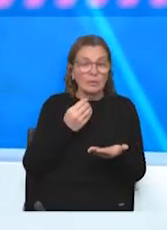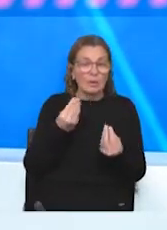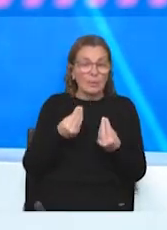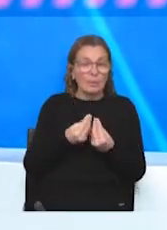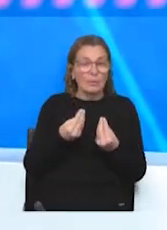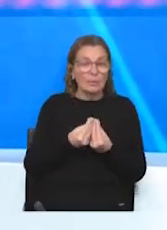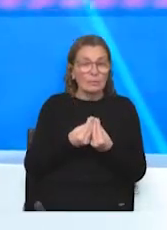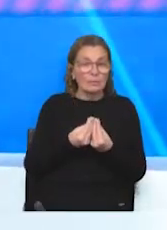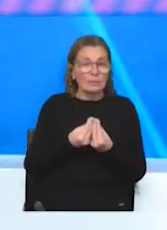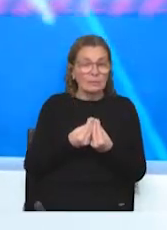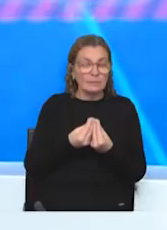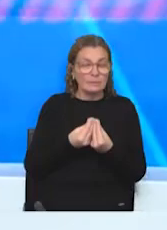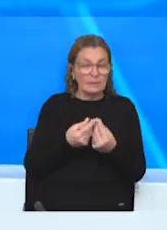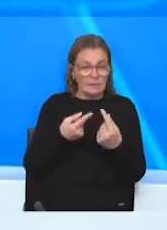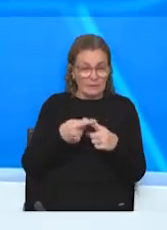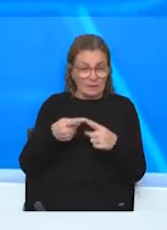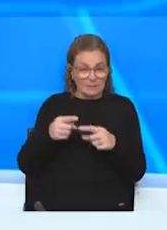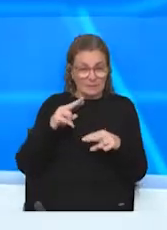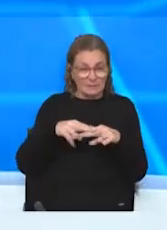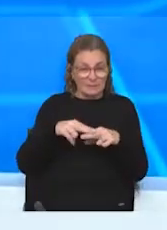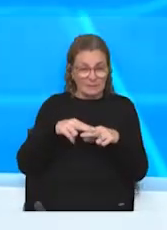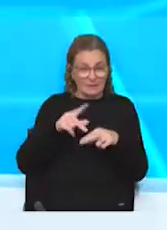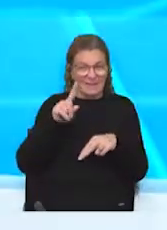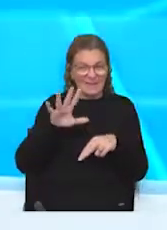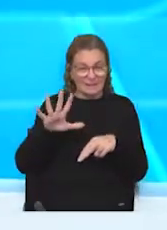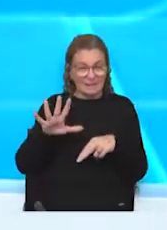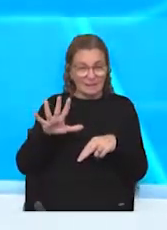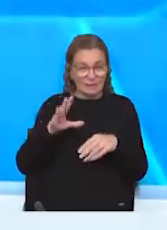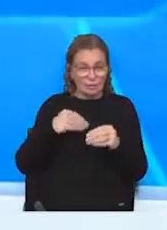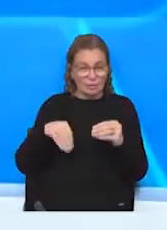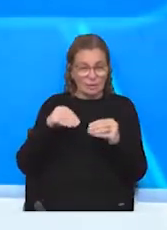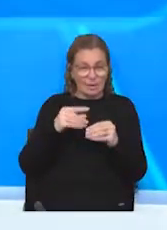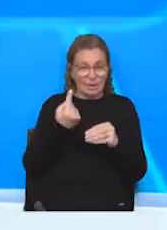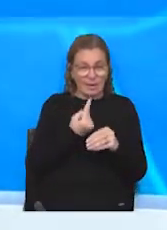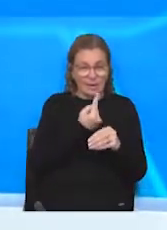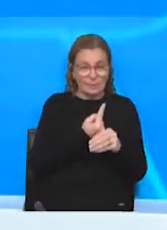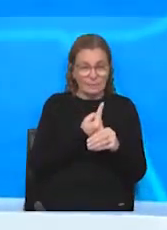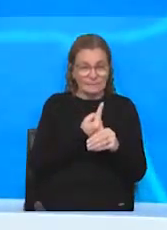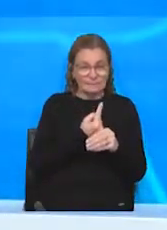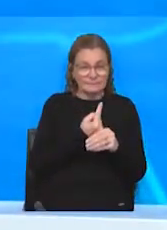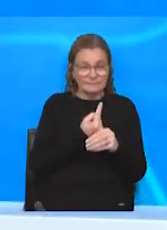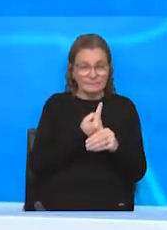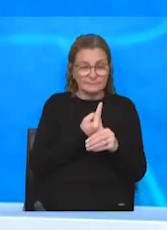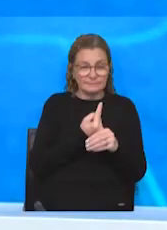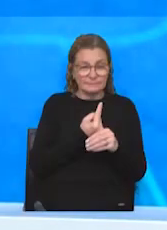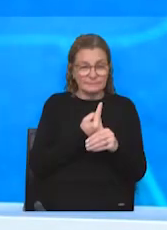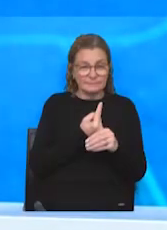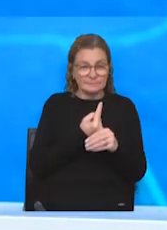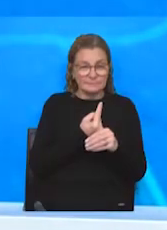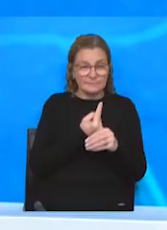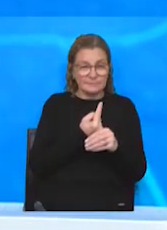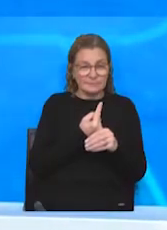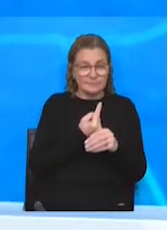muchos hay o sea las distintas redes que somos 15 eh eh cada una este ampara